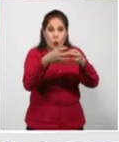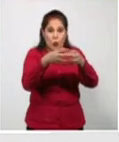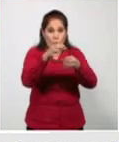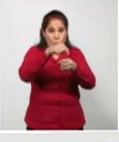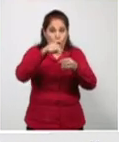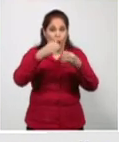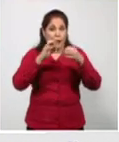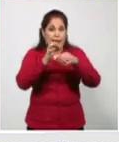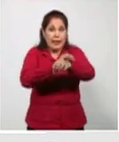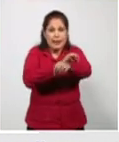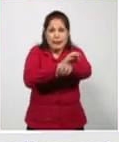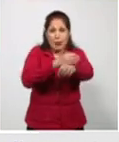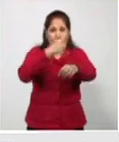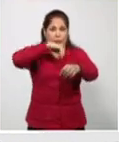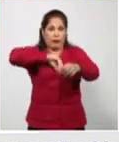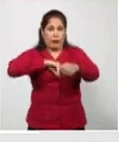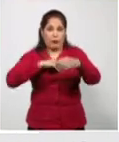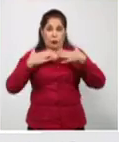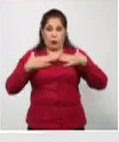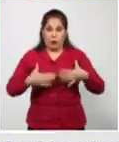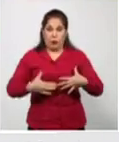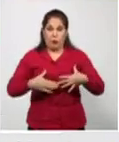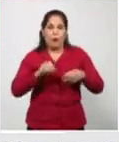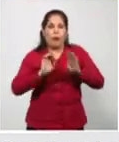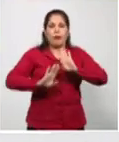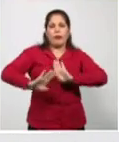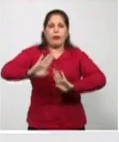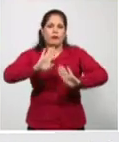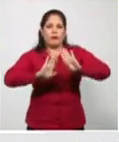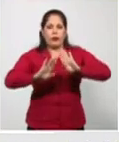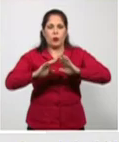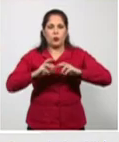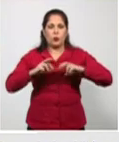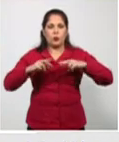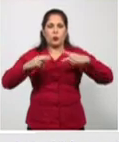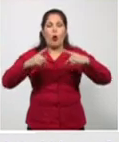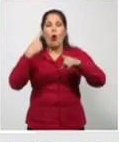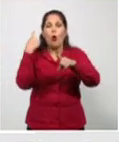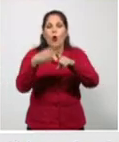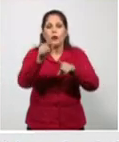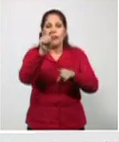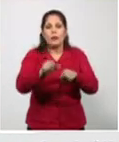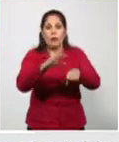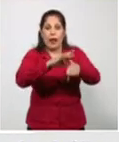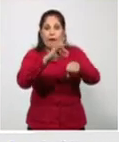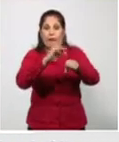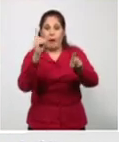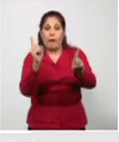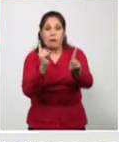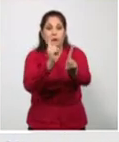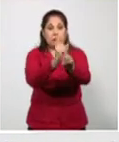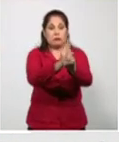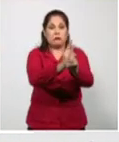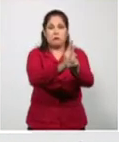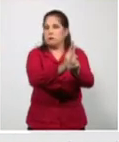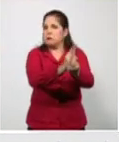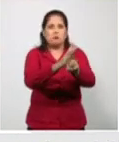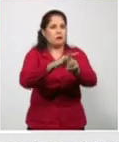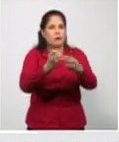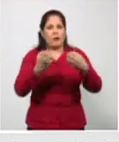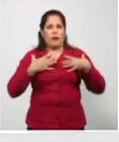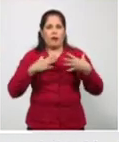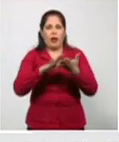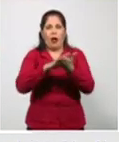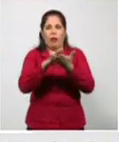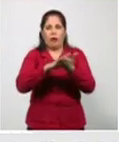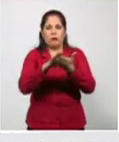que son las células que producen los anticuerpos, y cuando se vuelve a poner en contacto con el virus, en este caso, pues